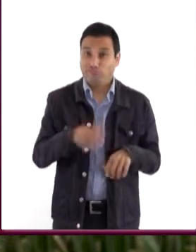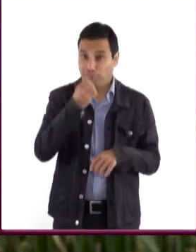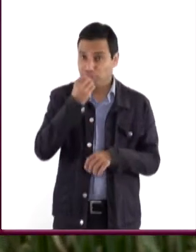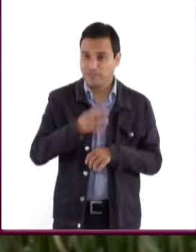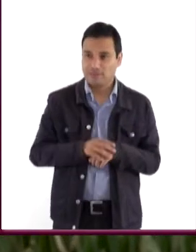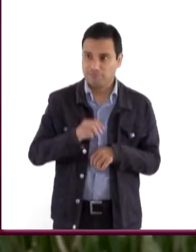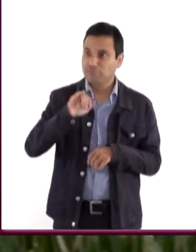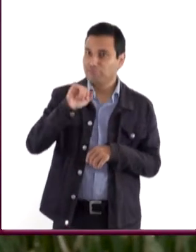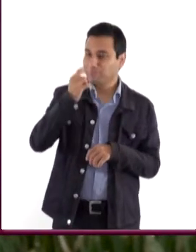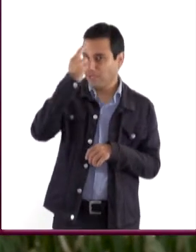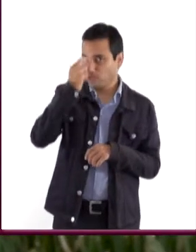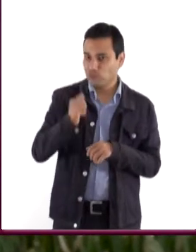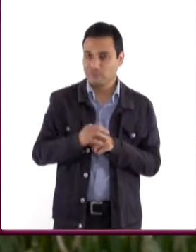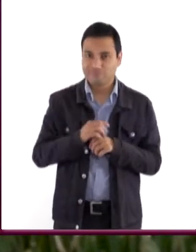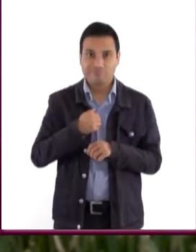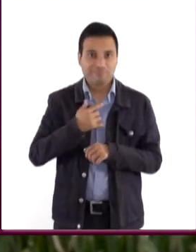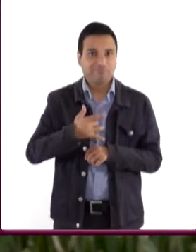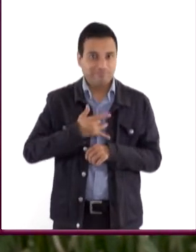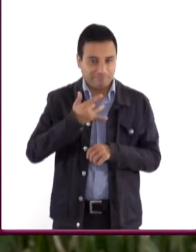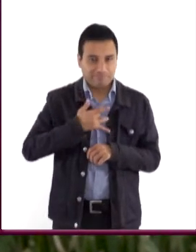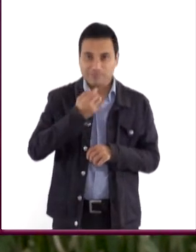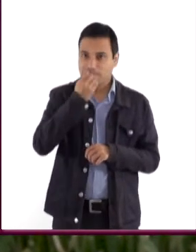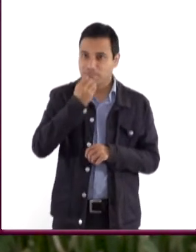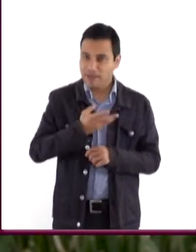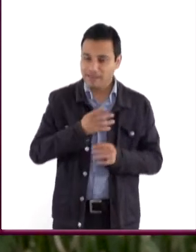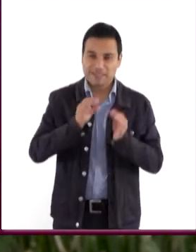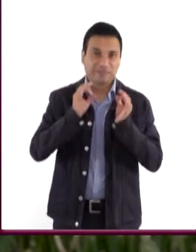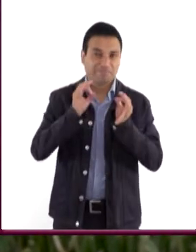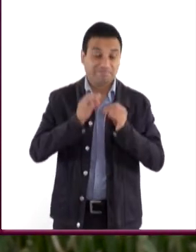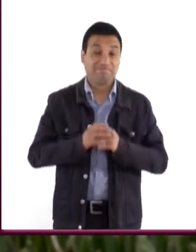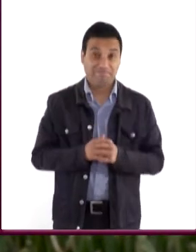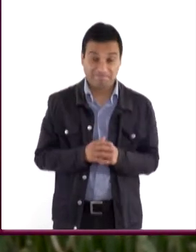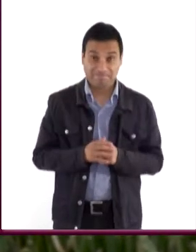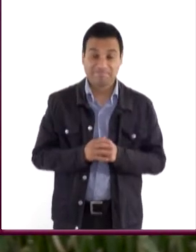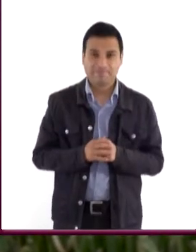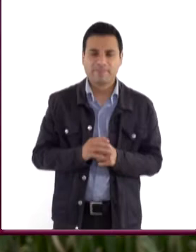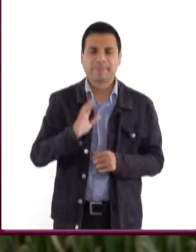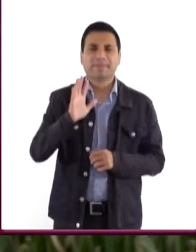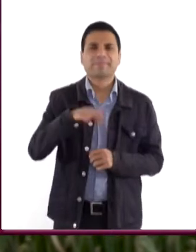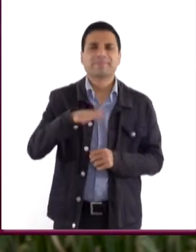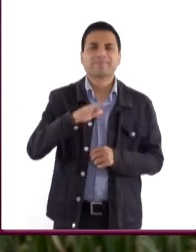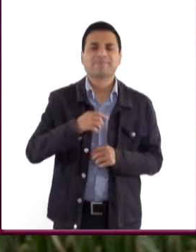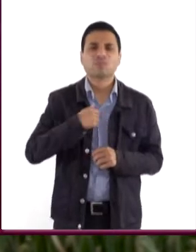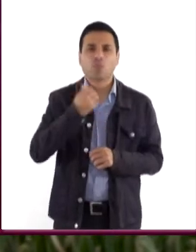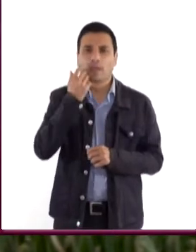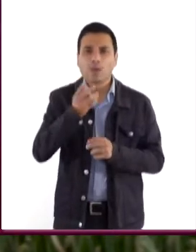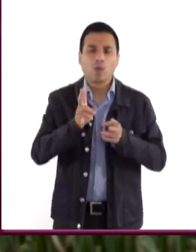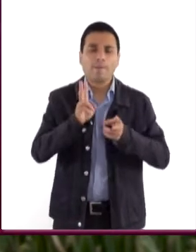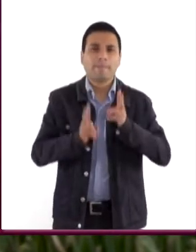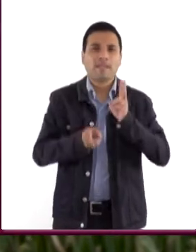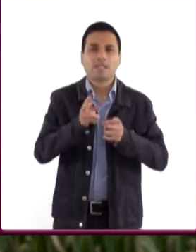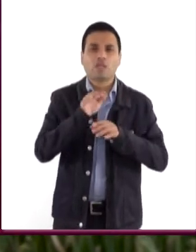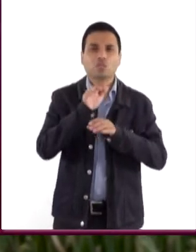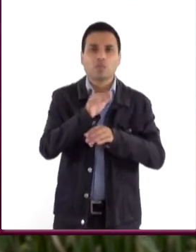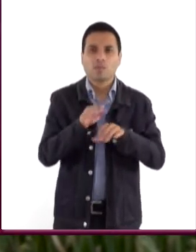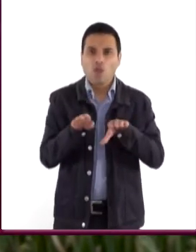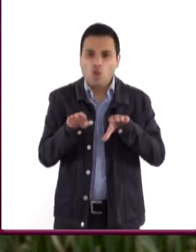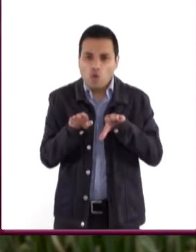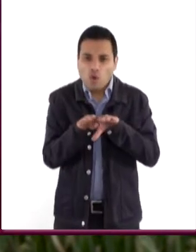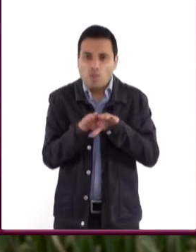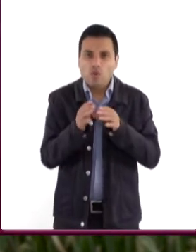la razón. Me parecen fascinantes todos los aspectos relacionados con él, pero yo quisiera centrarme más en la parte estructural y de